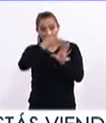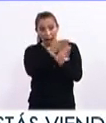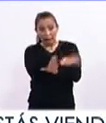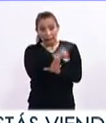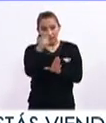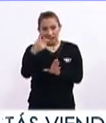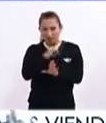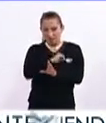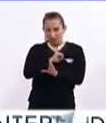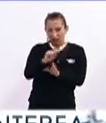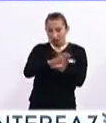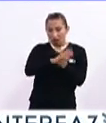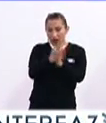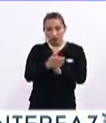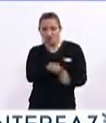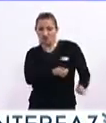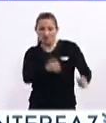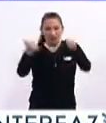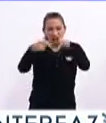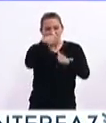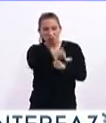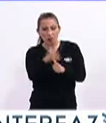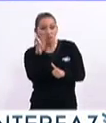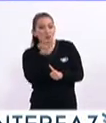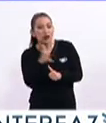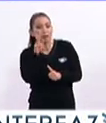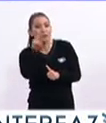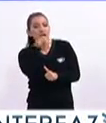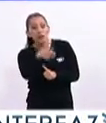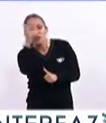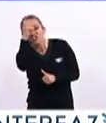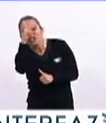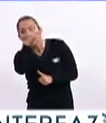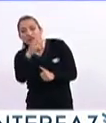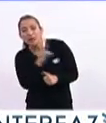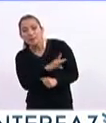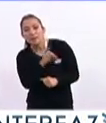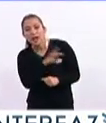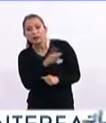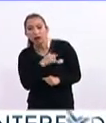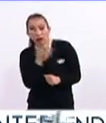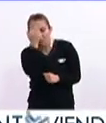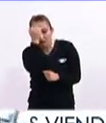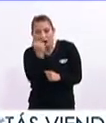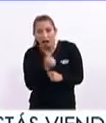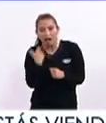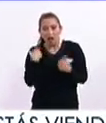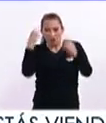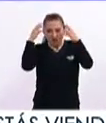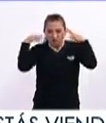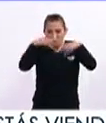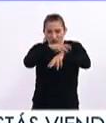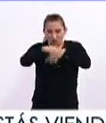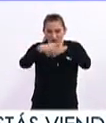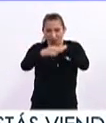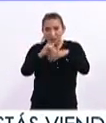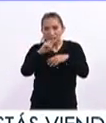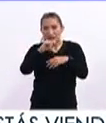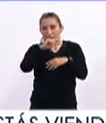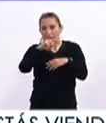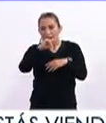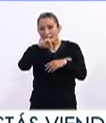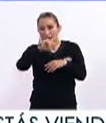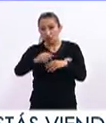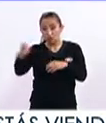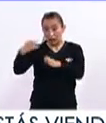se volvió criminal tras ser despedido por realizar experimentos sobre la psicología del miedo disfrazado de espantapájaros. Asimismo,